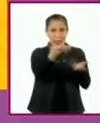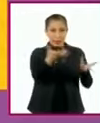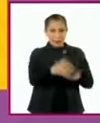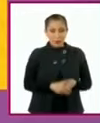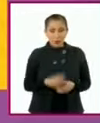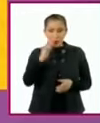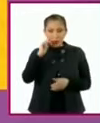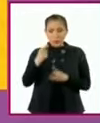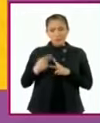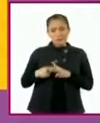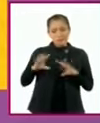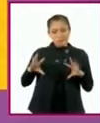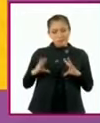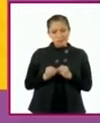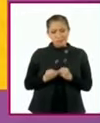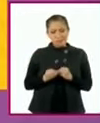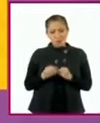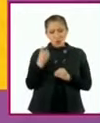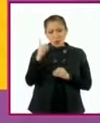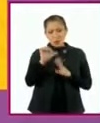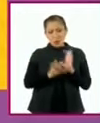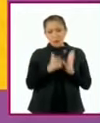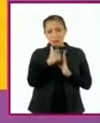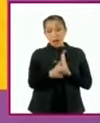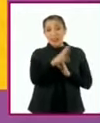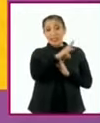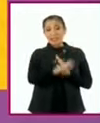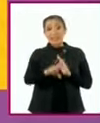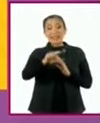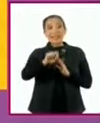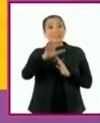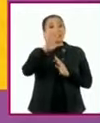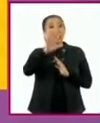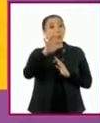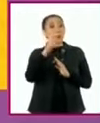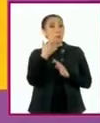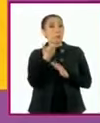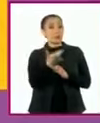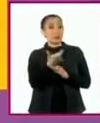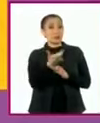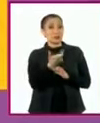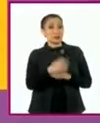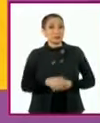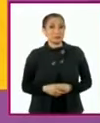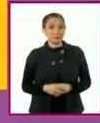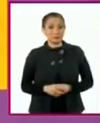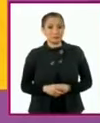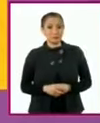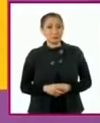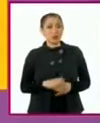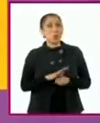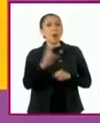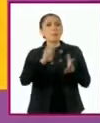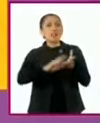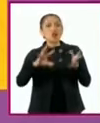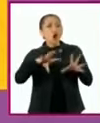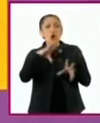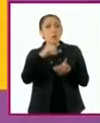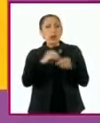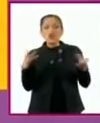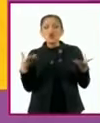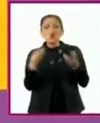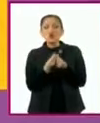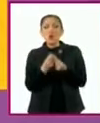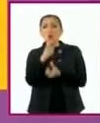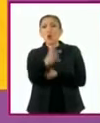de que tenía que pagar mensualmente 375 pesos. ¿Cuál es el precio del aparato que compró